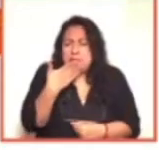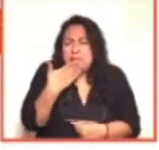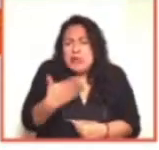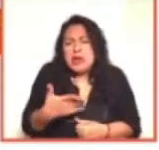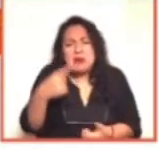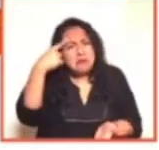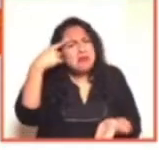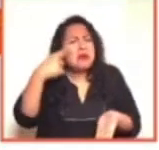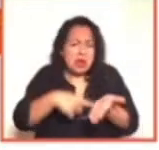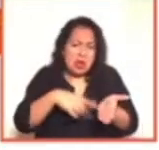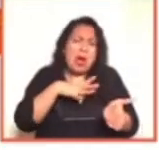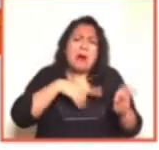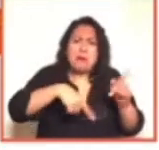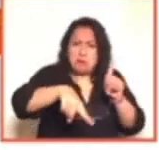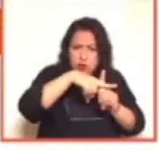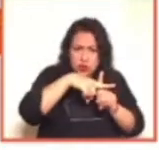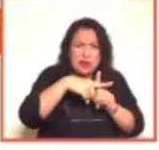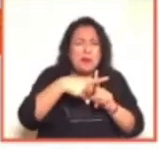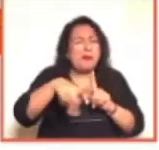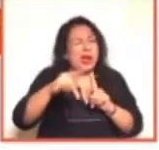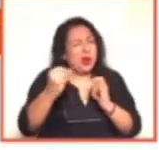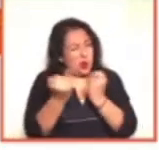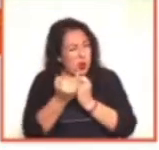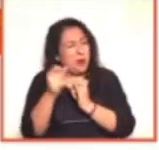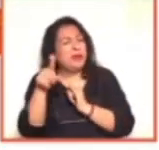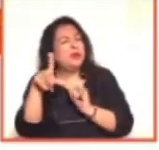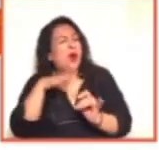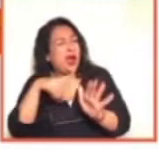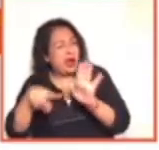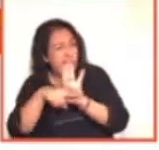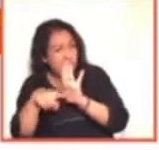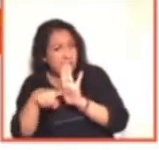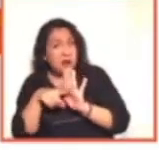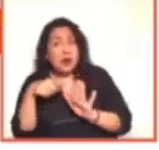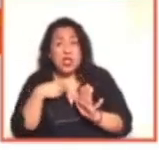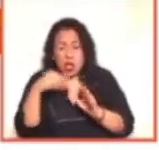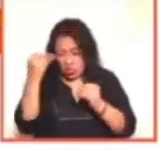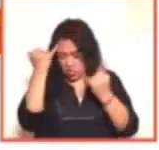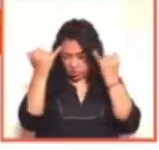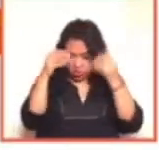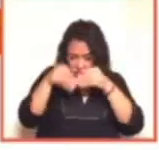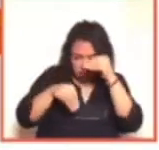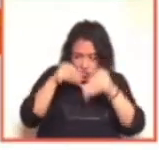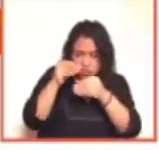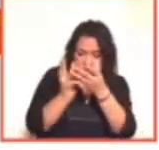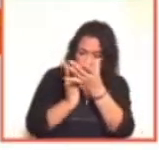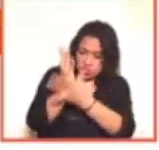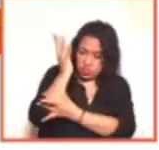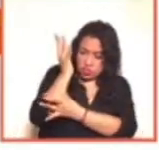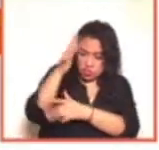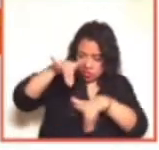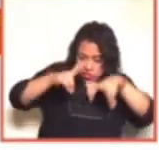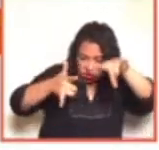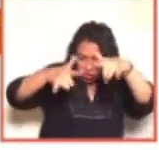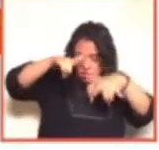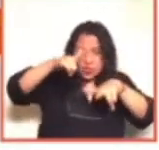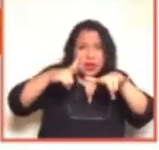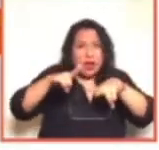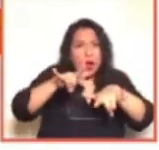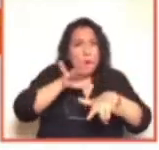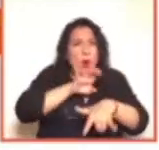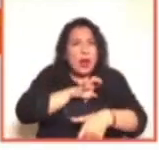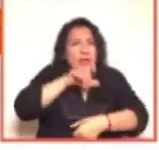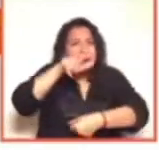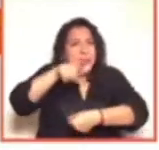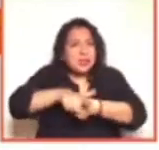su parte positiva, pero también tiene su parte negativa, ¿no? Estoy creando marionetas con mecanismos especializados.